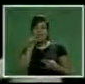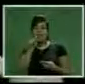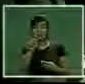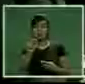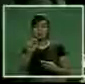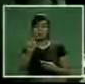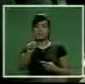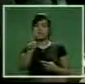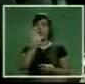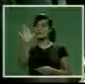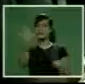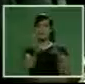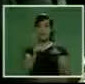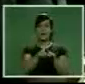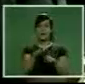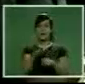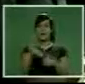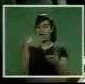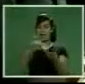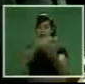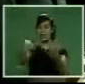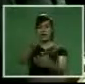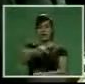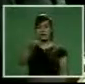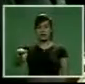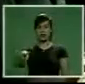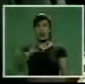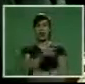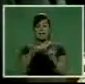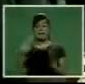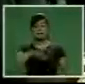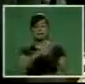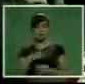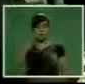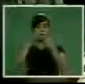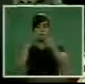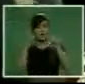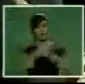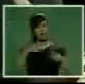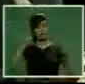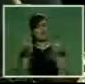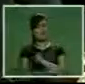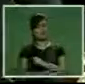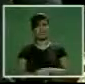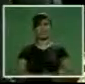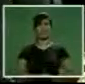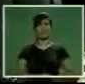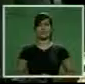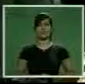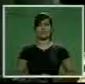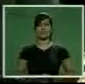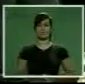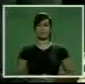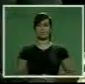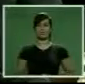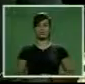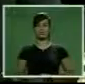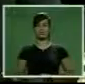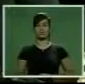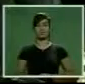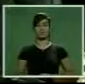para sustentarse. Los que queremos la paz son los que queremos el cambio. Ahora, Blanca, todo eso que tú describiste, lo